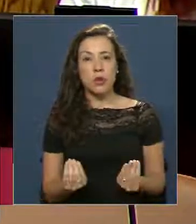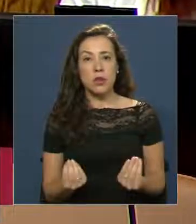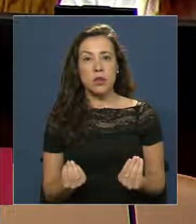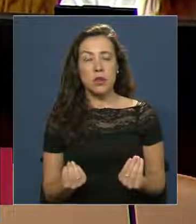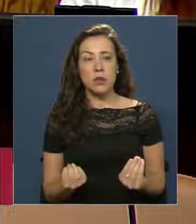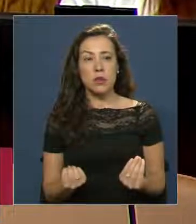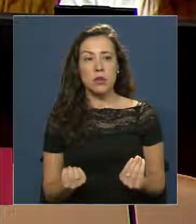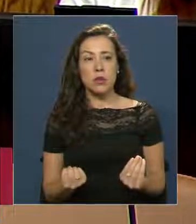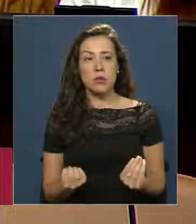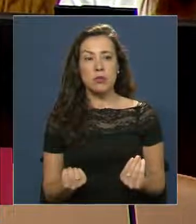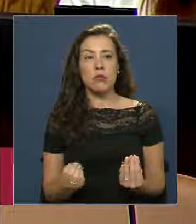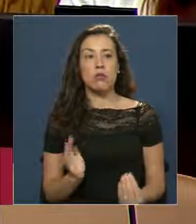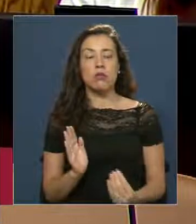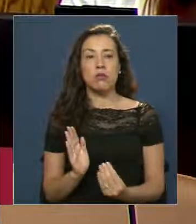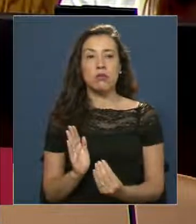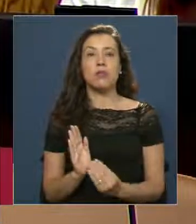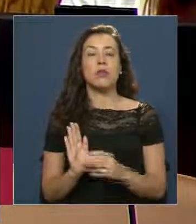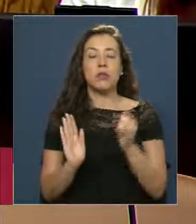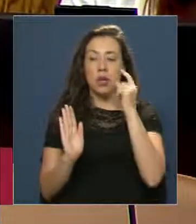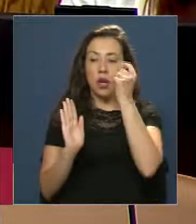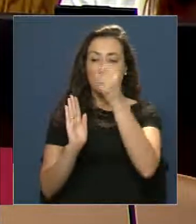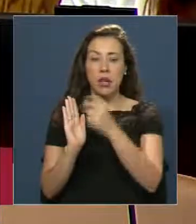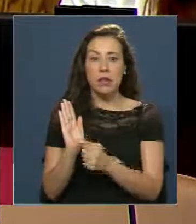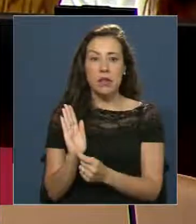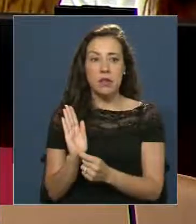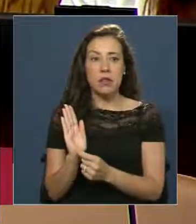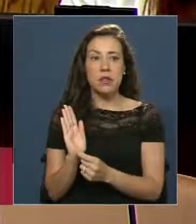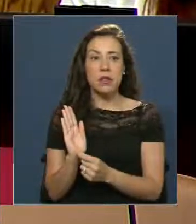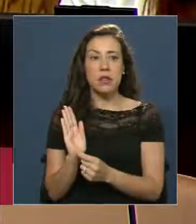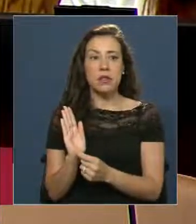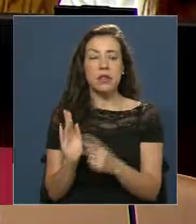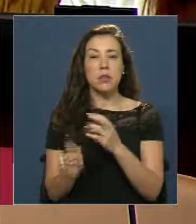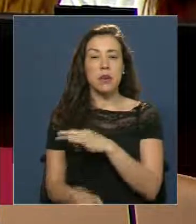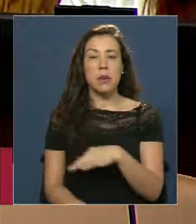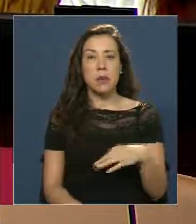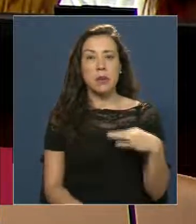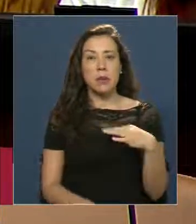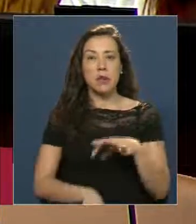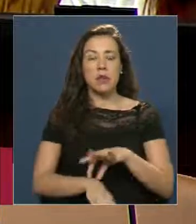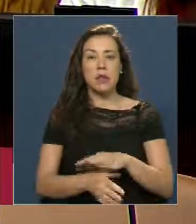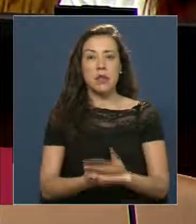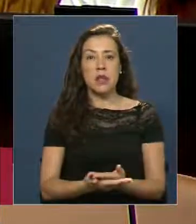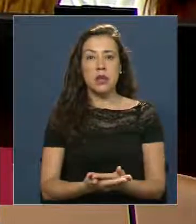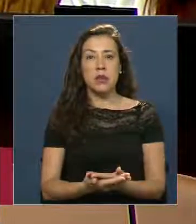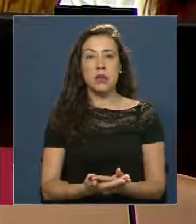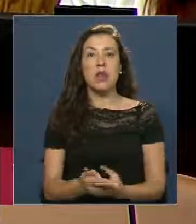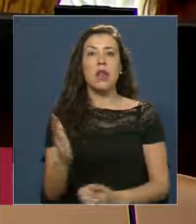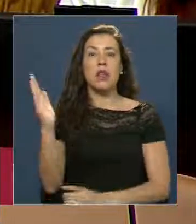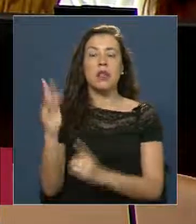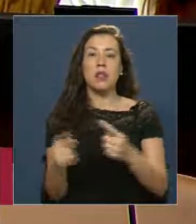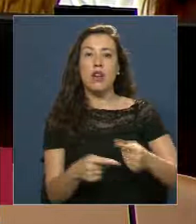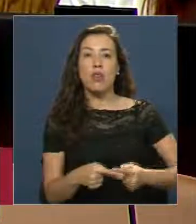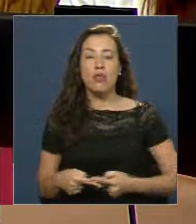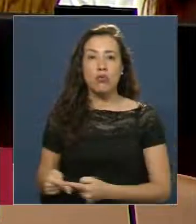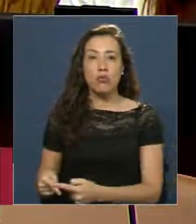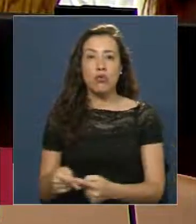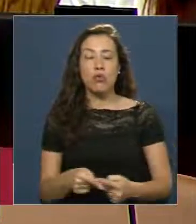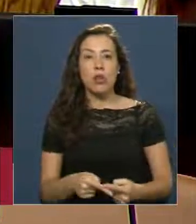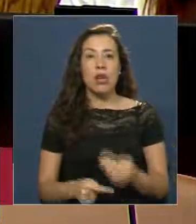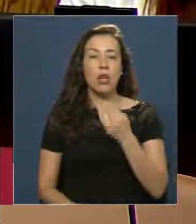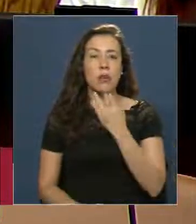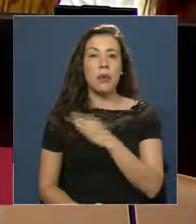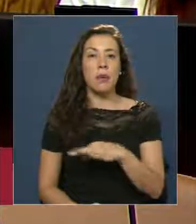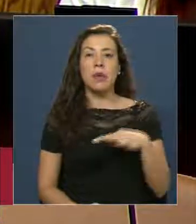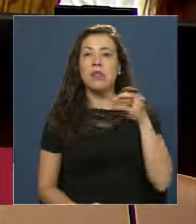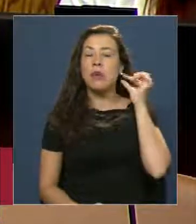sea una materia que pueda revisarse tanto por parte del Ministerio de Salud, el Ministerio de Desarrollo Social y también por el